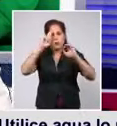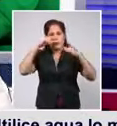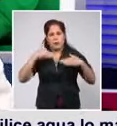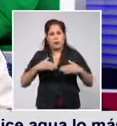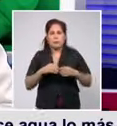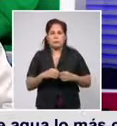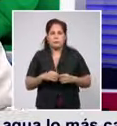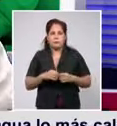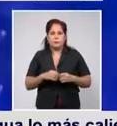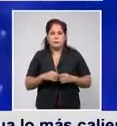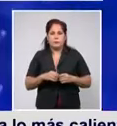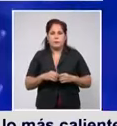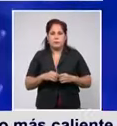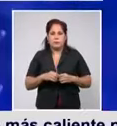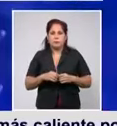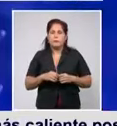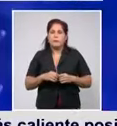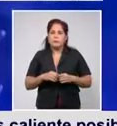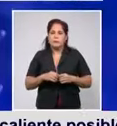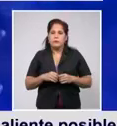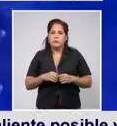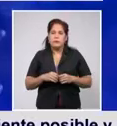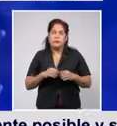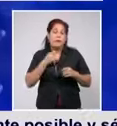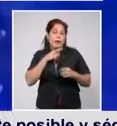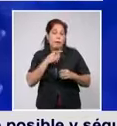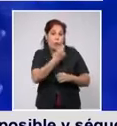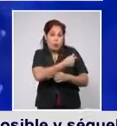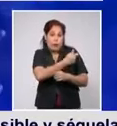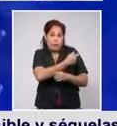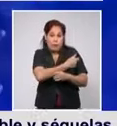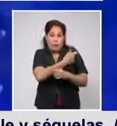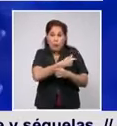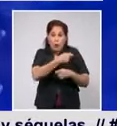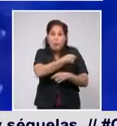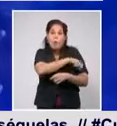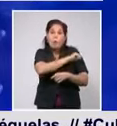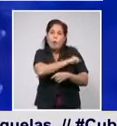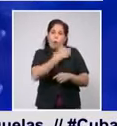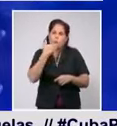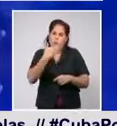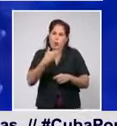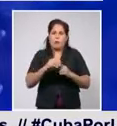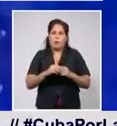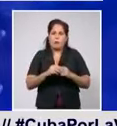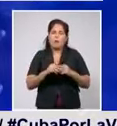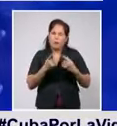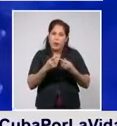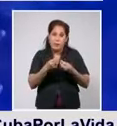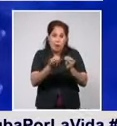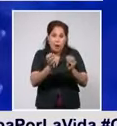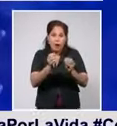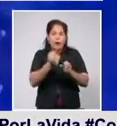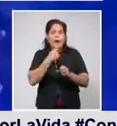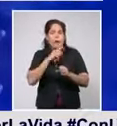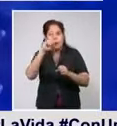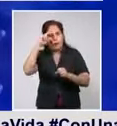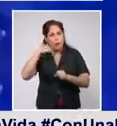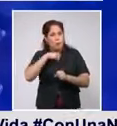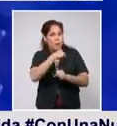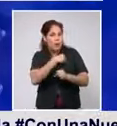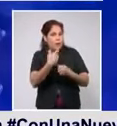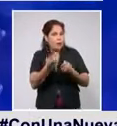hacia la inmunización masiva. Correcto. Porque constituye sin duda alguna. Correcto, y ya la extensión que se está haciendo con trabajadores de salud,